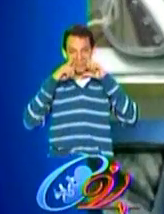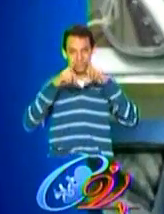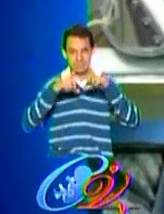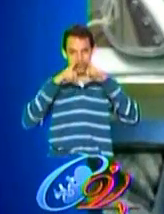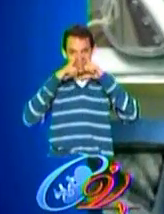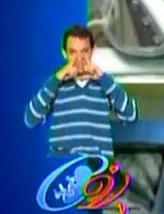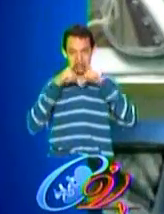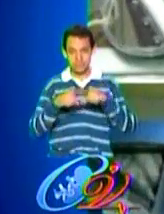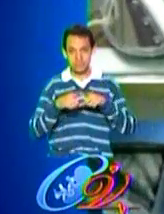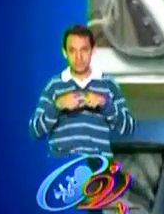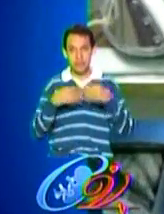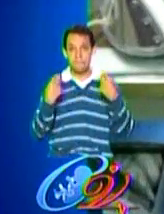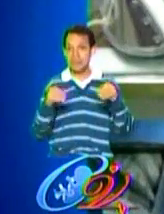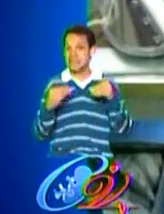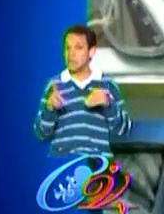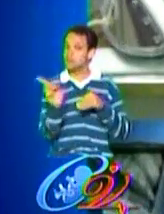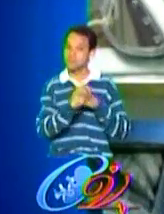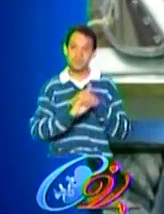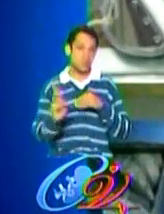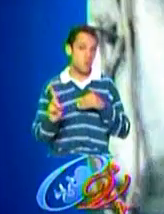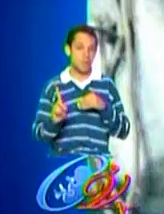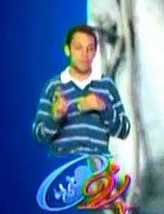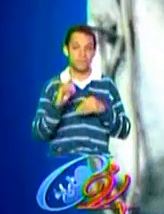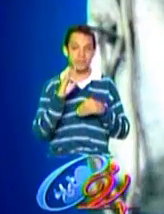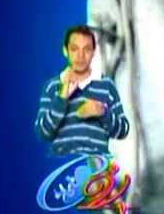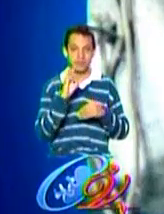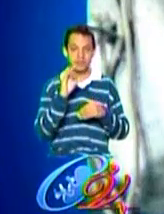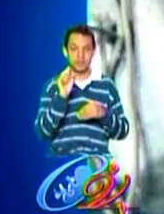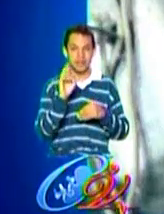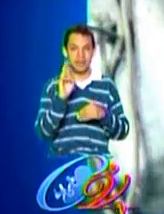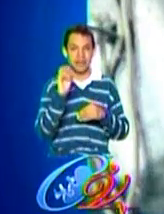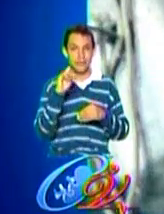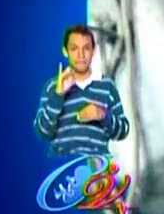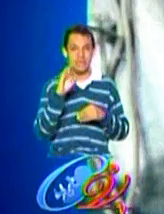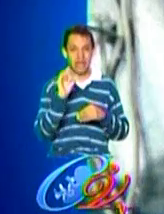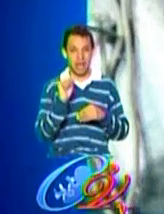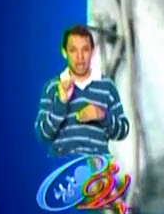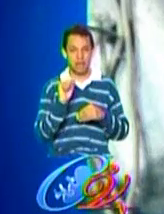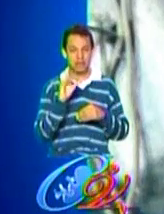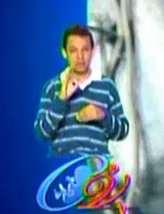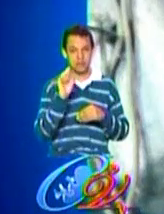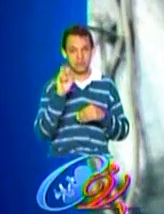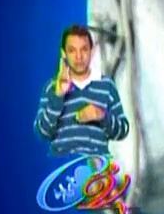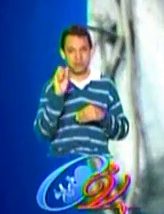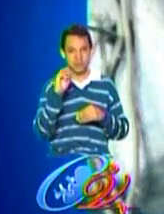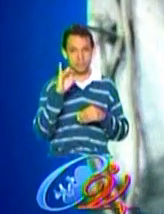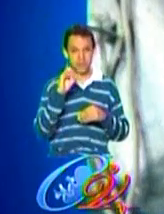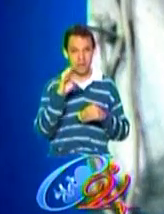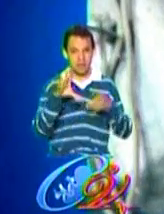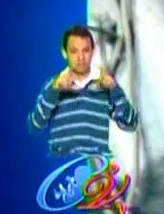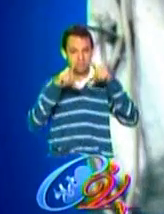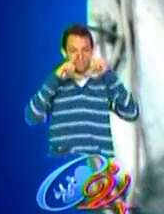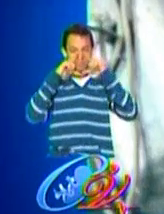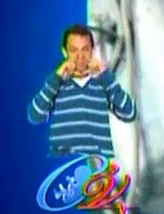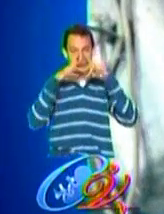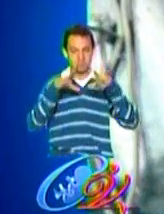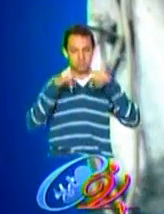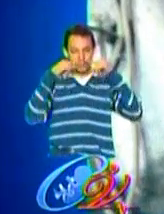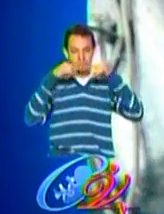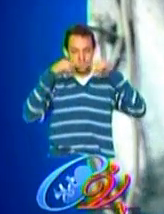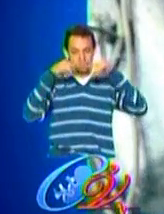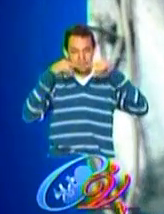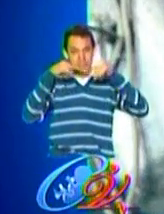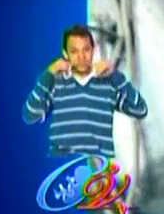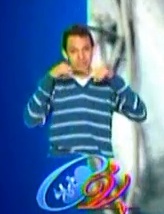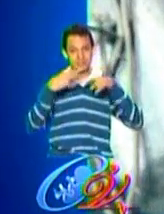de plástico porque, por lo mismo que les expliqué ahorita, que el plástico tiene un componente muy tóxico.